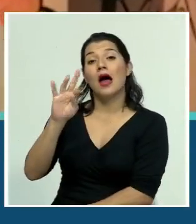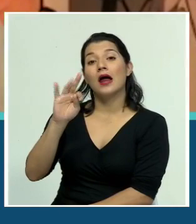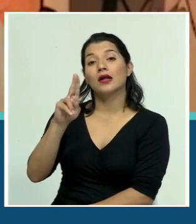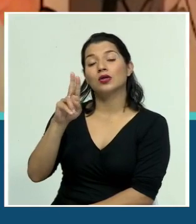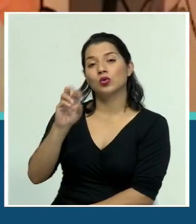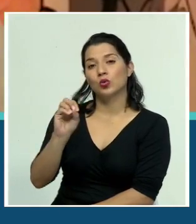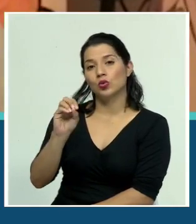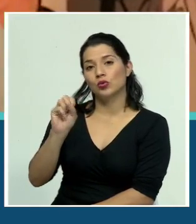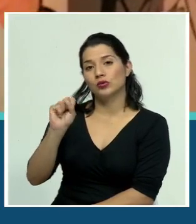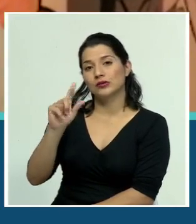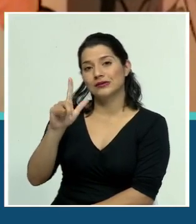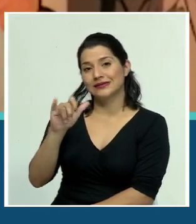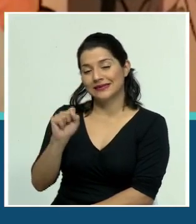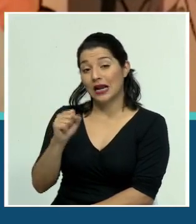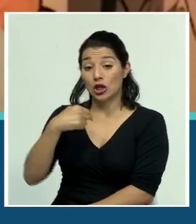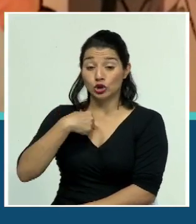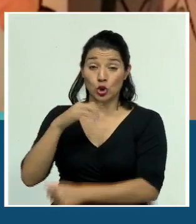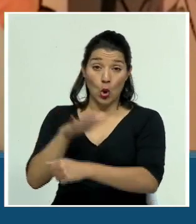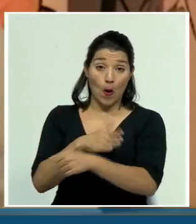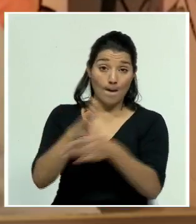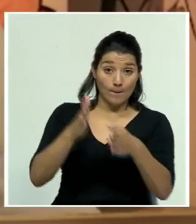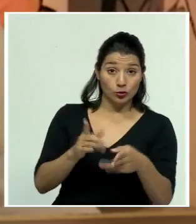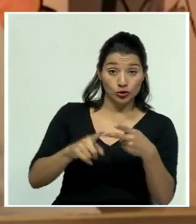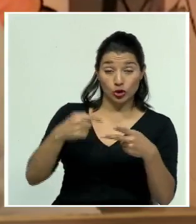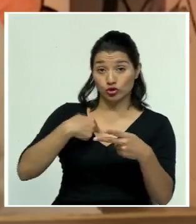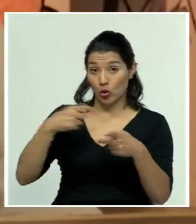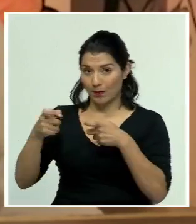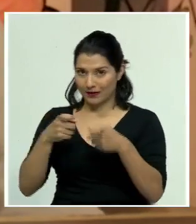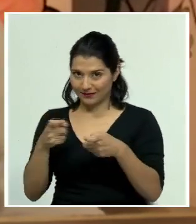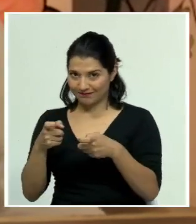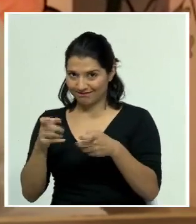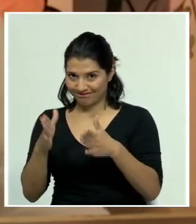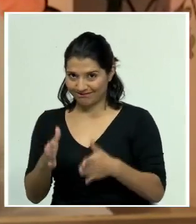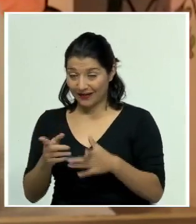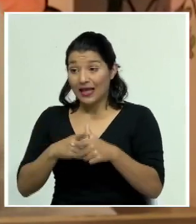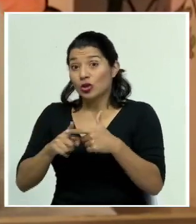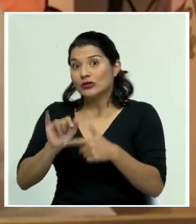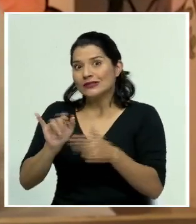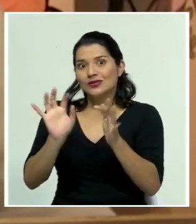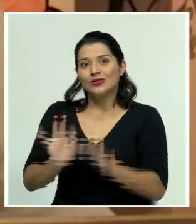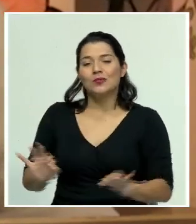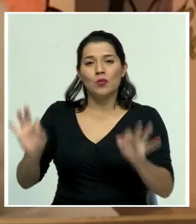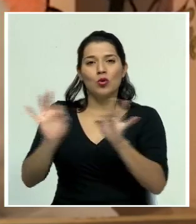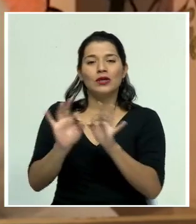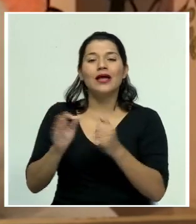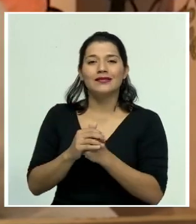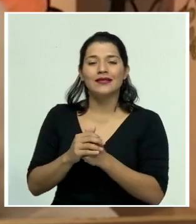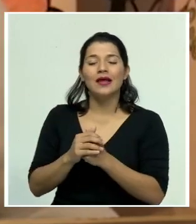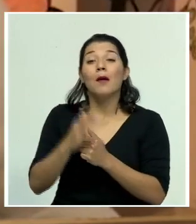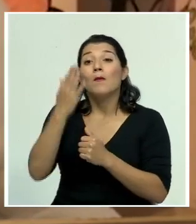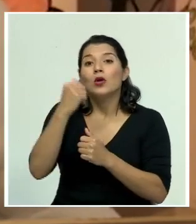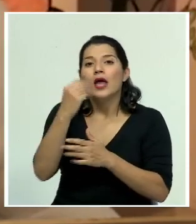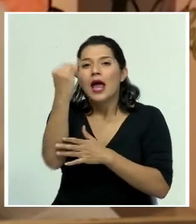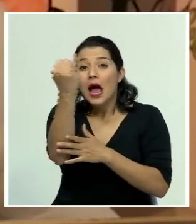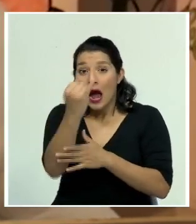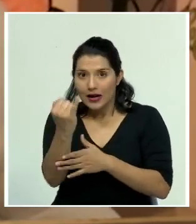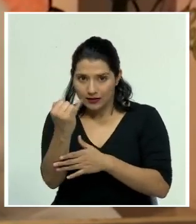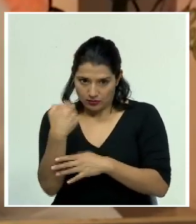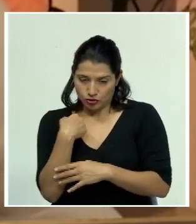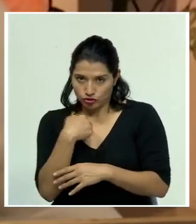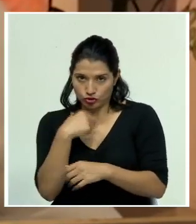también soy administrador. Y aquí es donde viene la parte importante, ¿verdad? Donde la parte artística, los